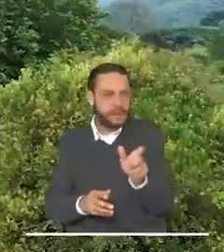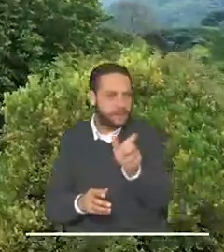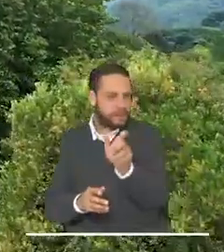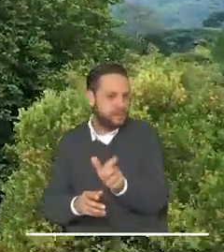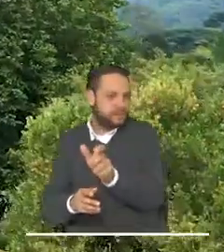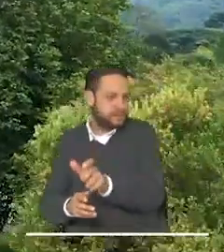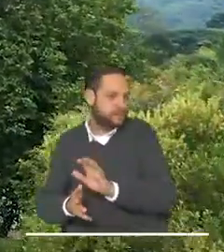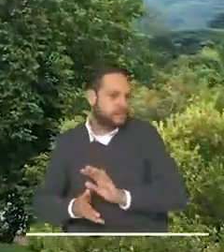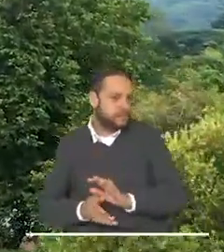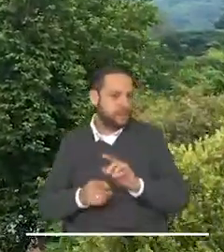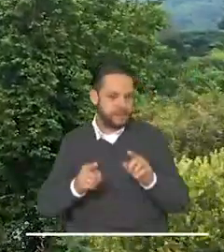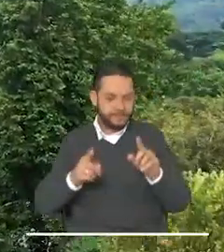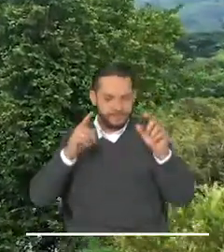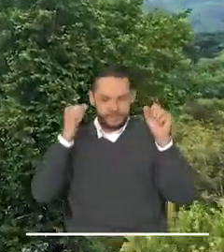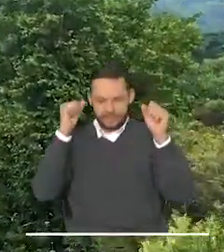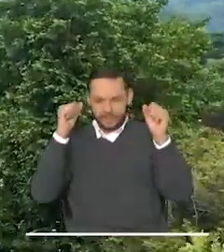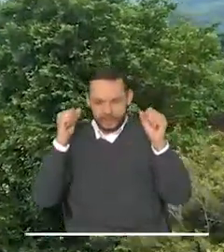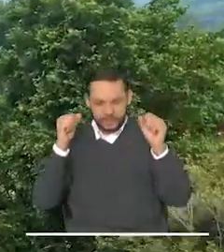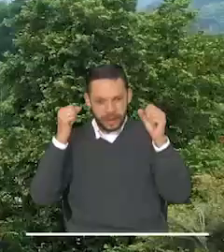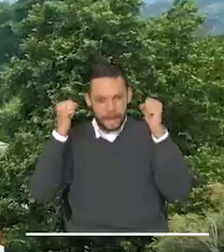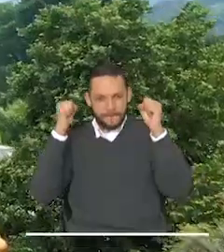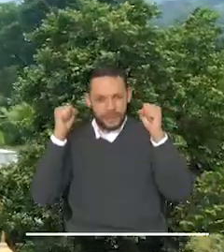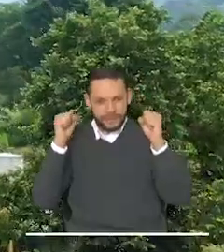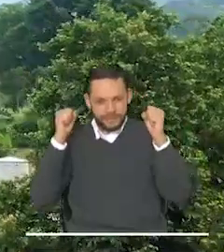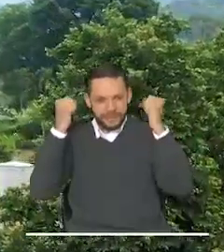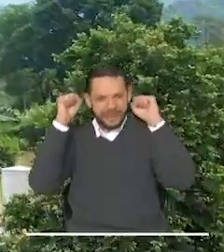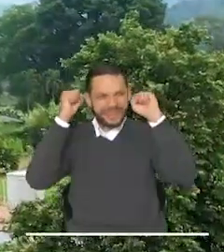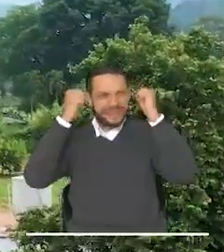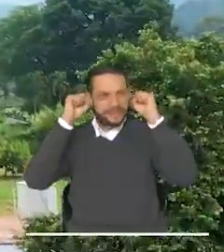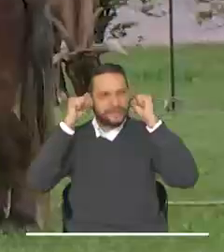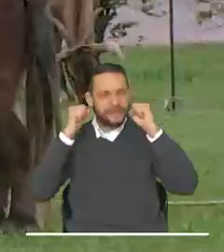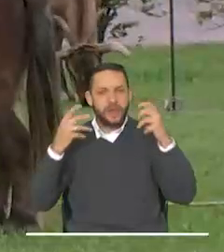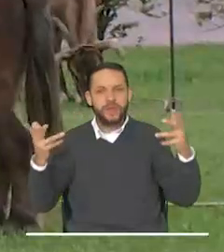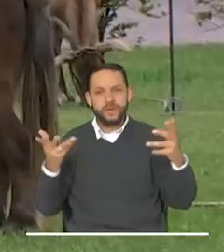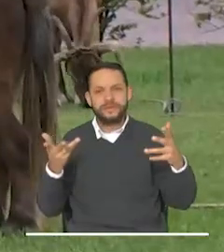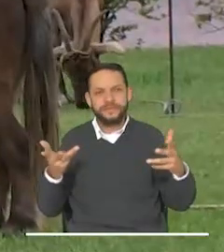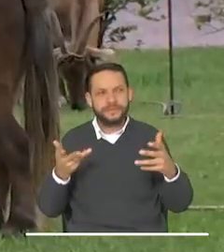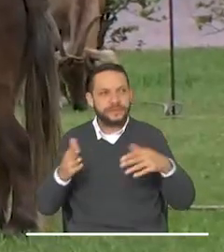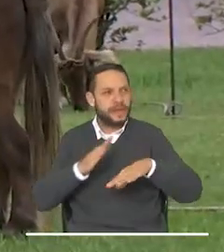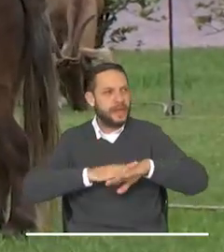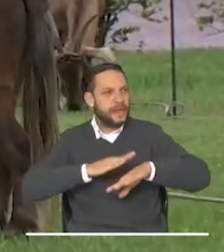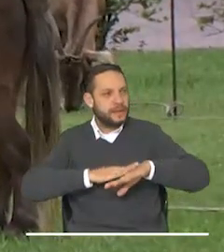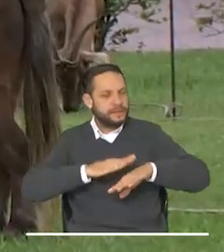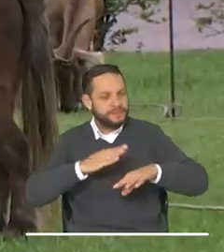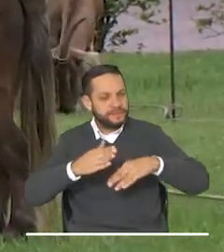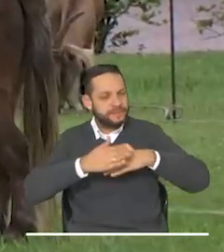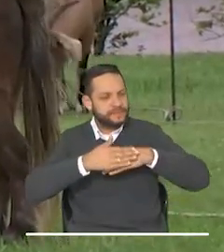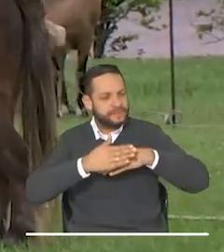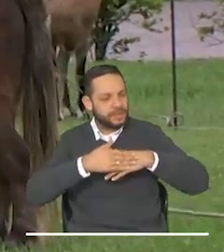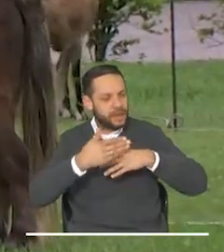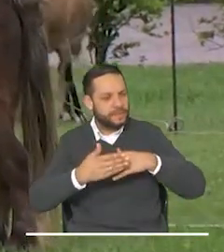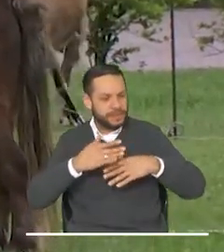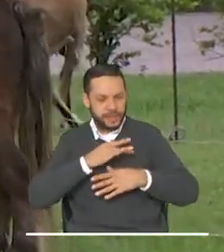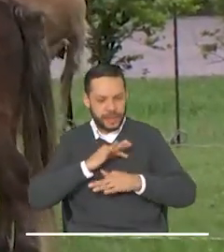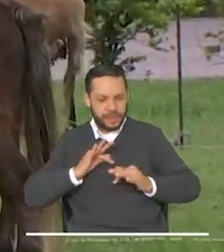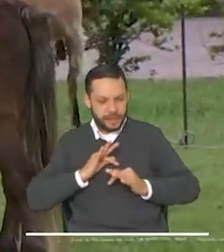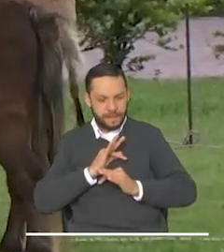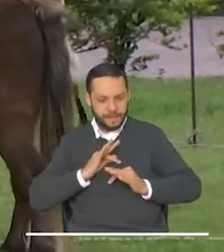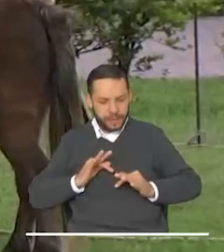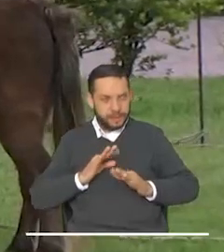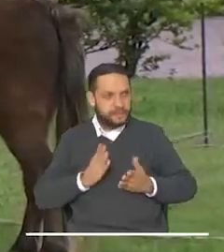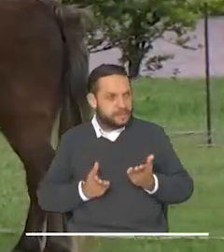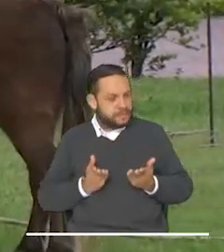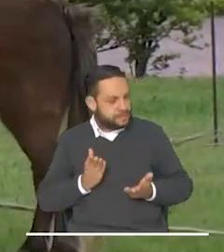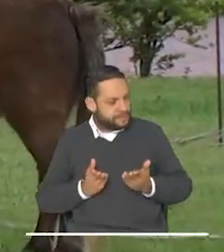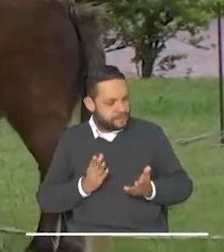Y eso es preocupante uno de los grandes problemas en la salud física y mental en el mundo es el diagnóstico Por ende los tratamientos no son efectivos pero